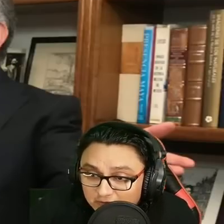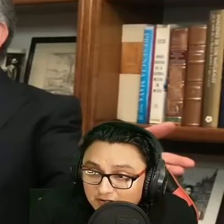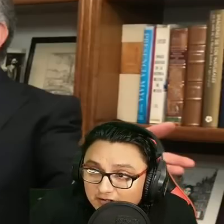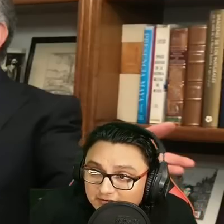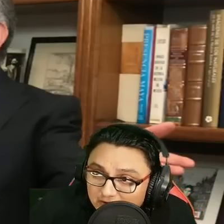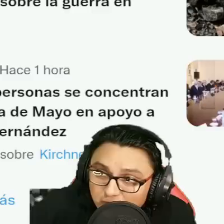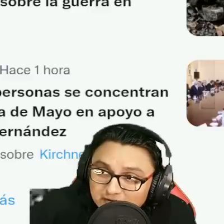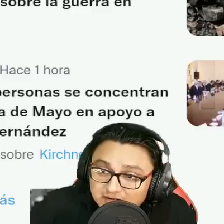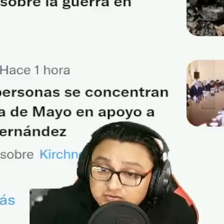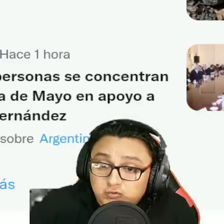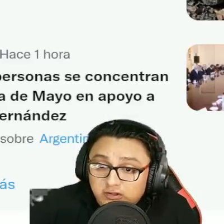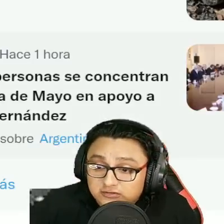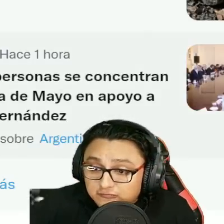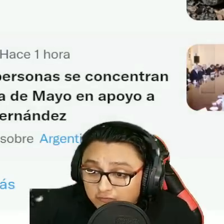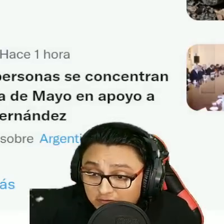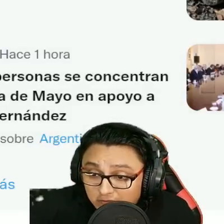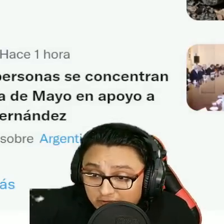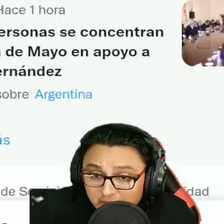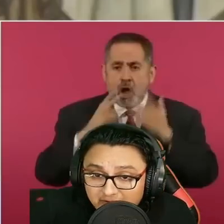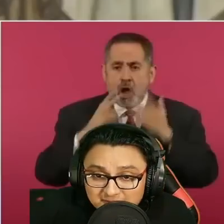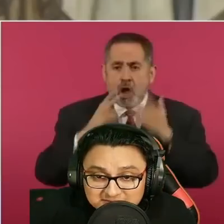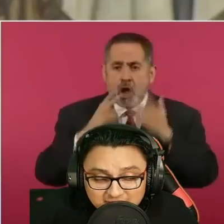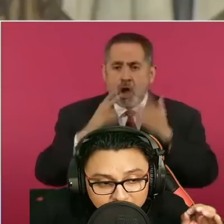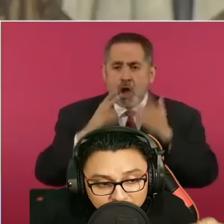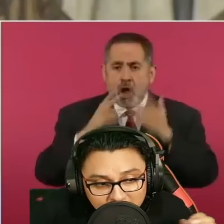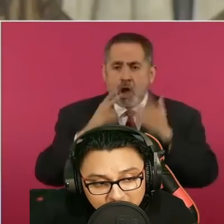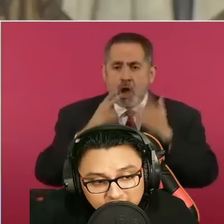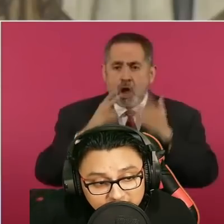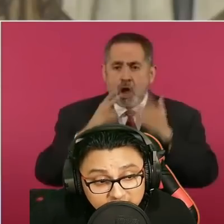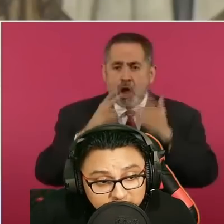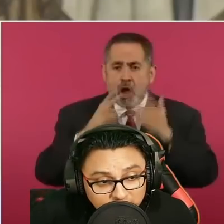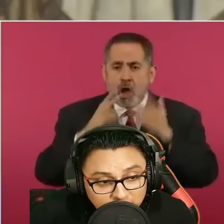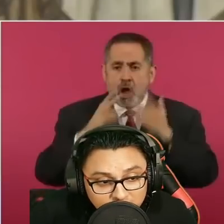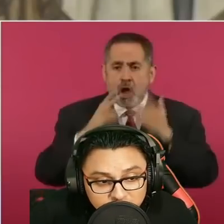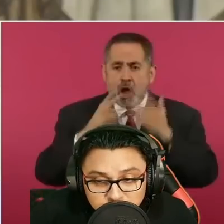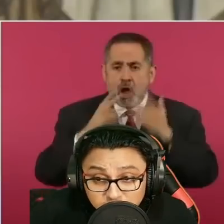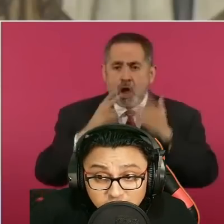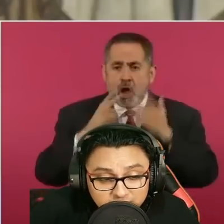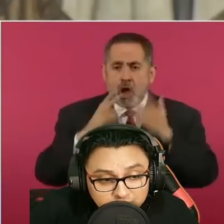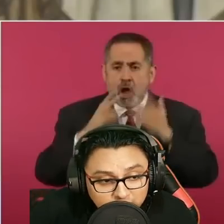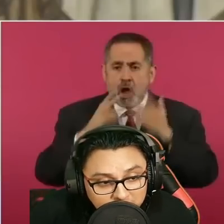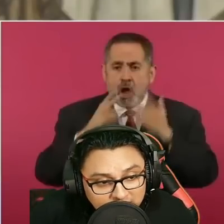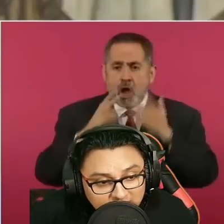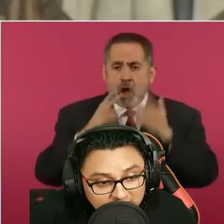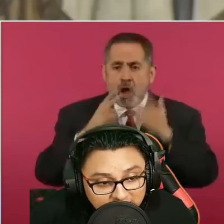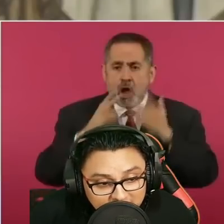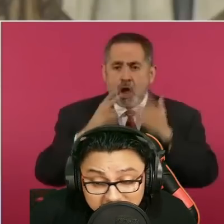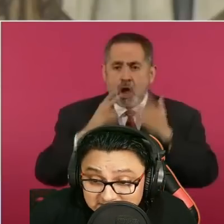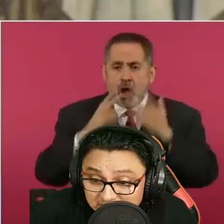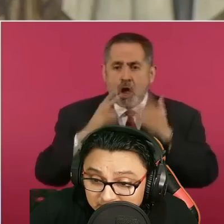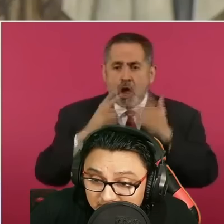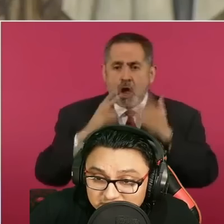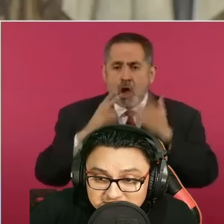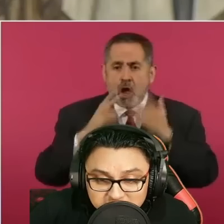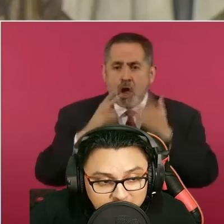Obrador durante su cuarto informe de gobierno. Vean nada más la forma en que terminó su informe